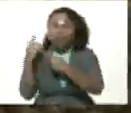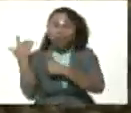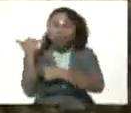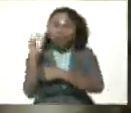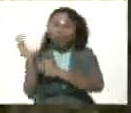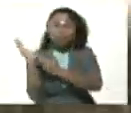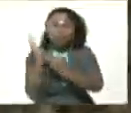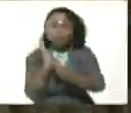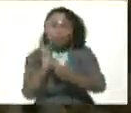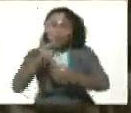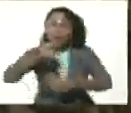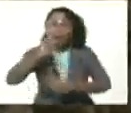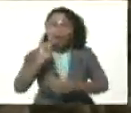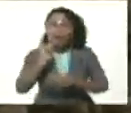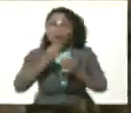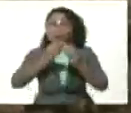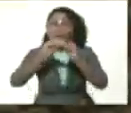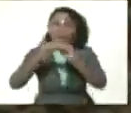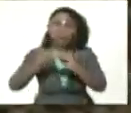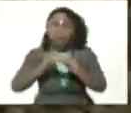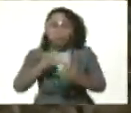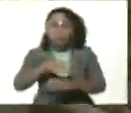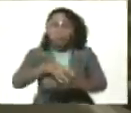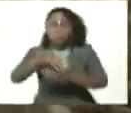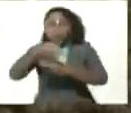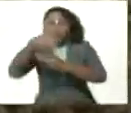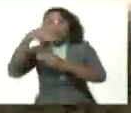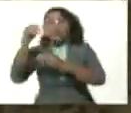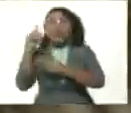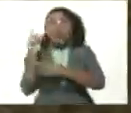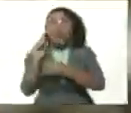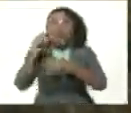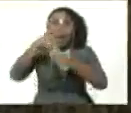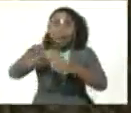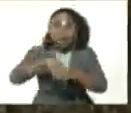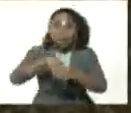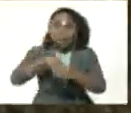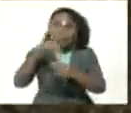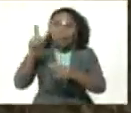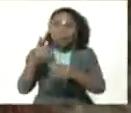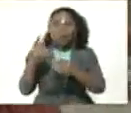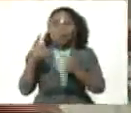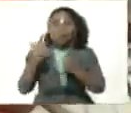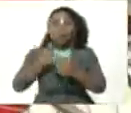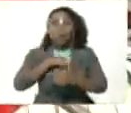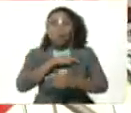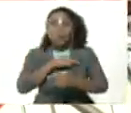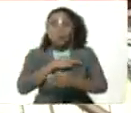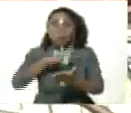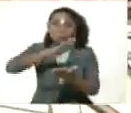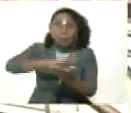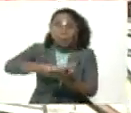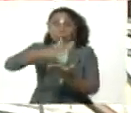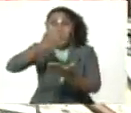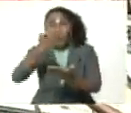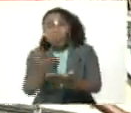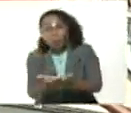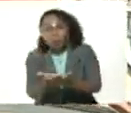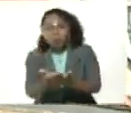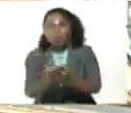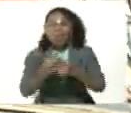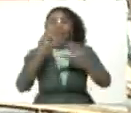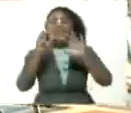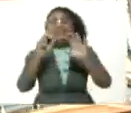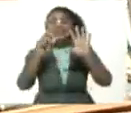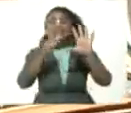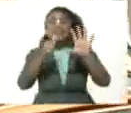por aspirado y entra a las tolvas de nuestros tostadores. Tenemos un tostador de 60